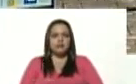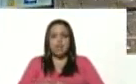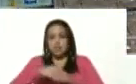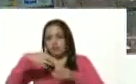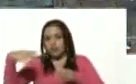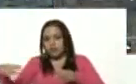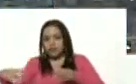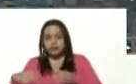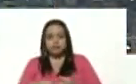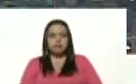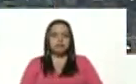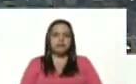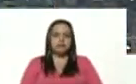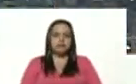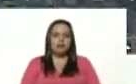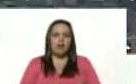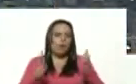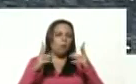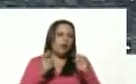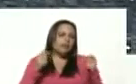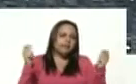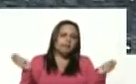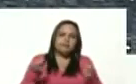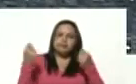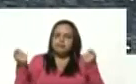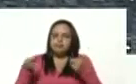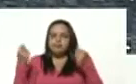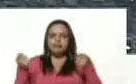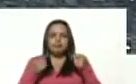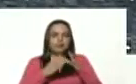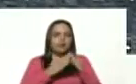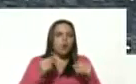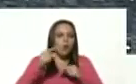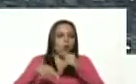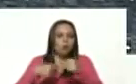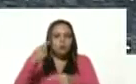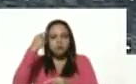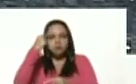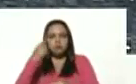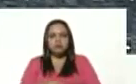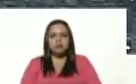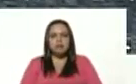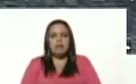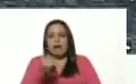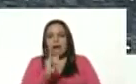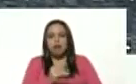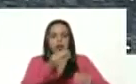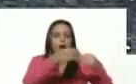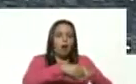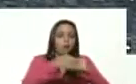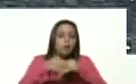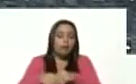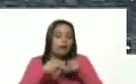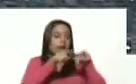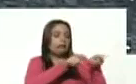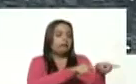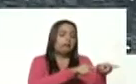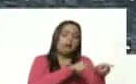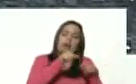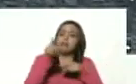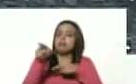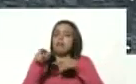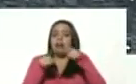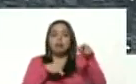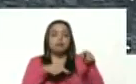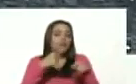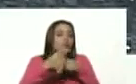afuera. ¿Cuántas campañas? Todos los días arman una campaña aquí, una campaña allá, todos